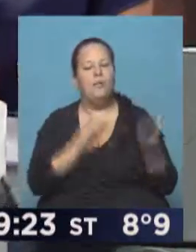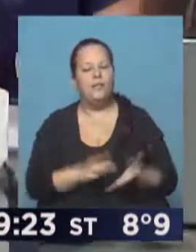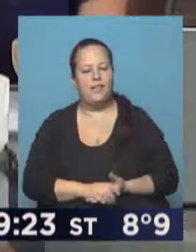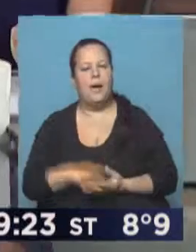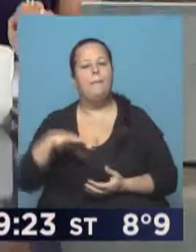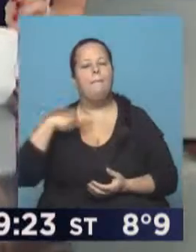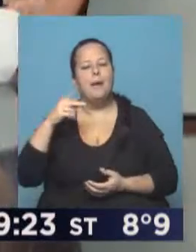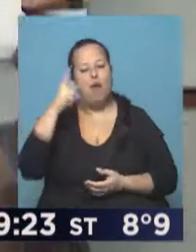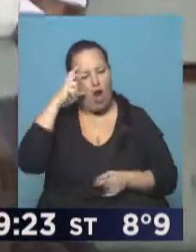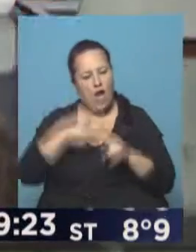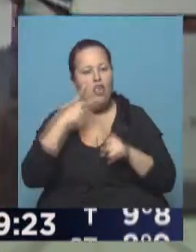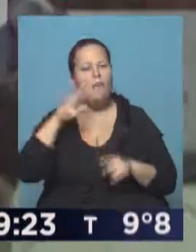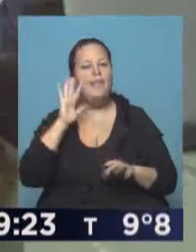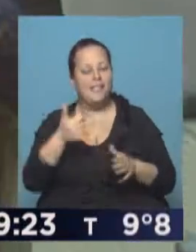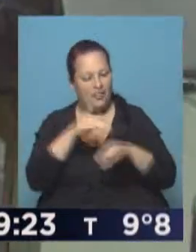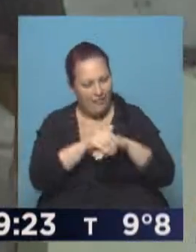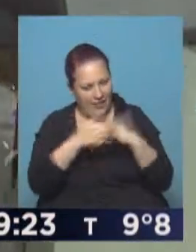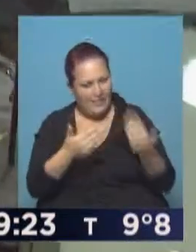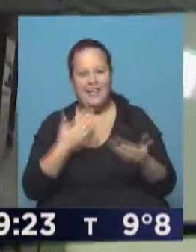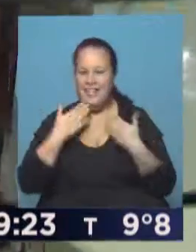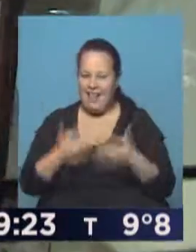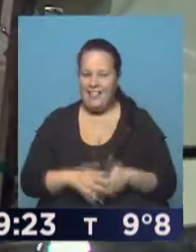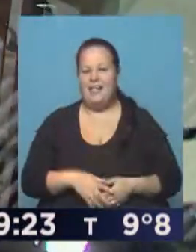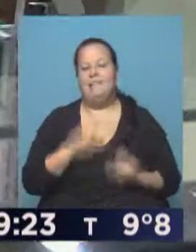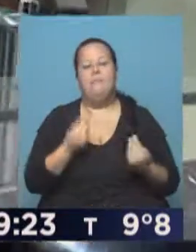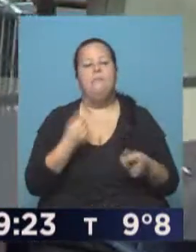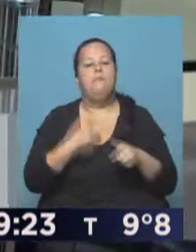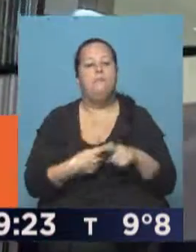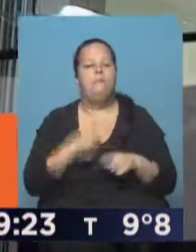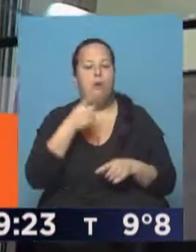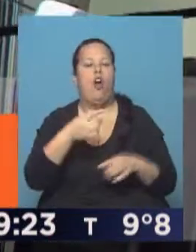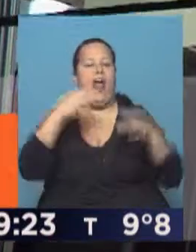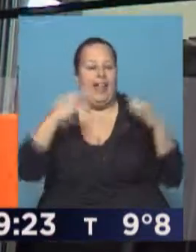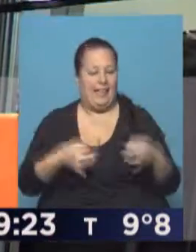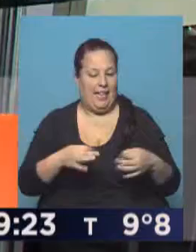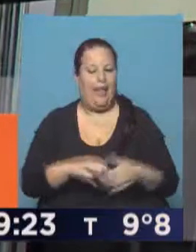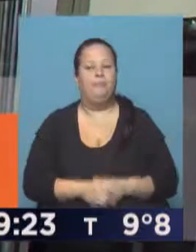Premio Conex 2016. Diana, te felicito. Gracias, muchas Ni más ni gracias. menos que por ética.